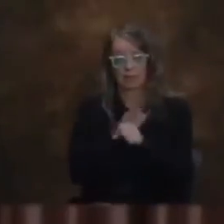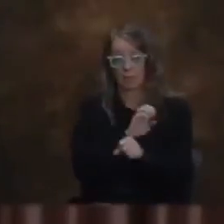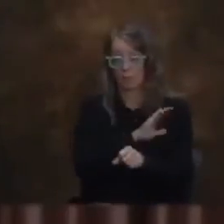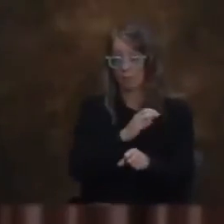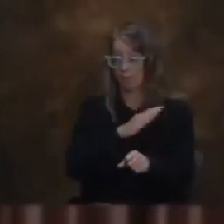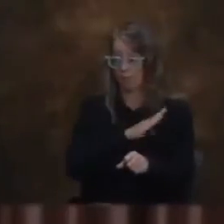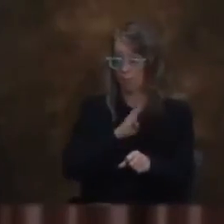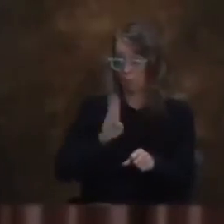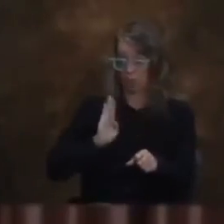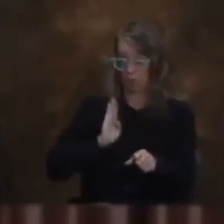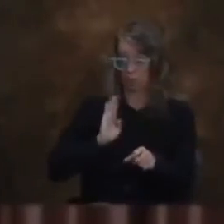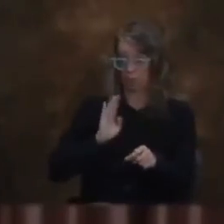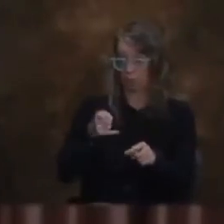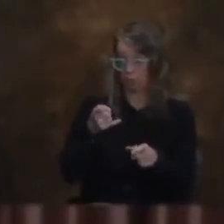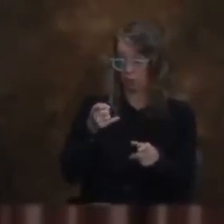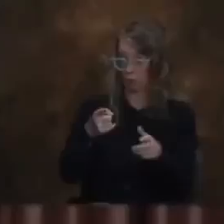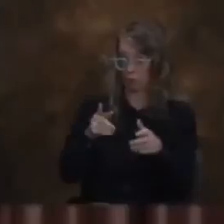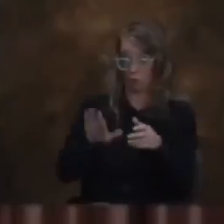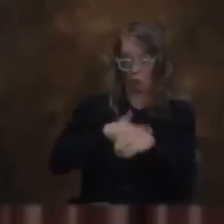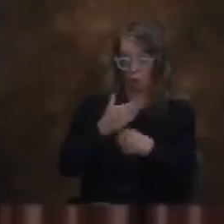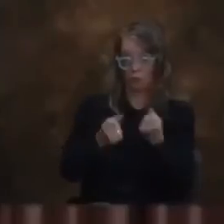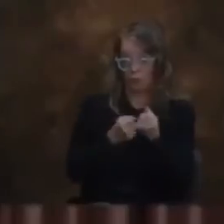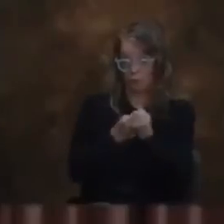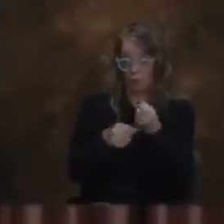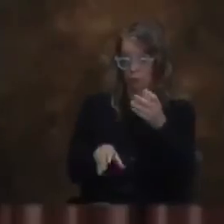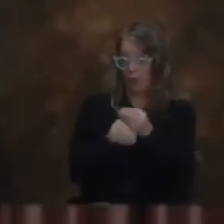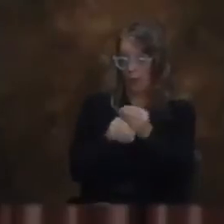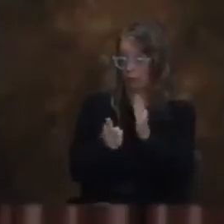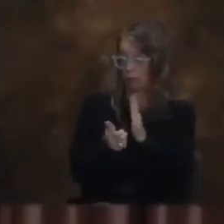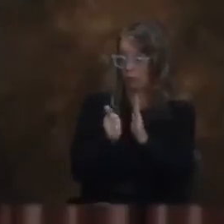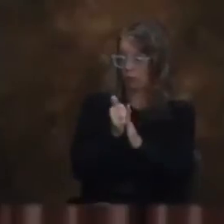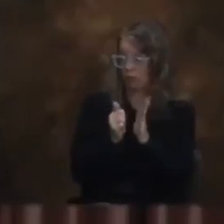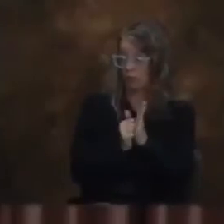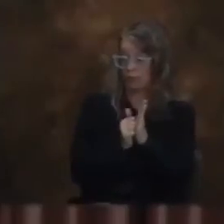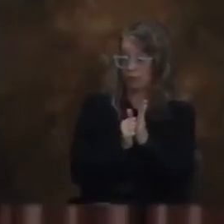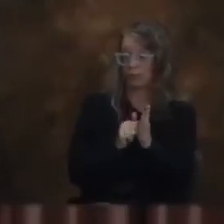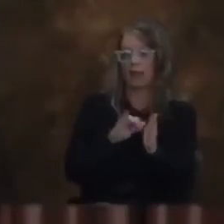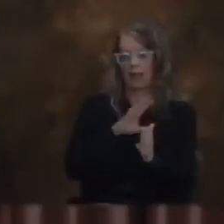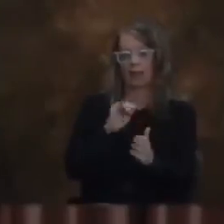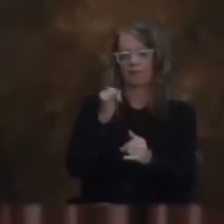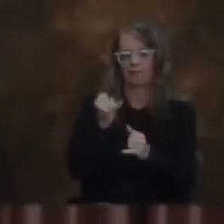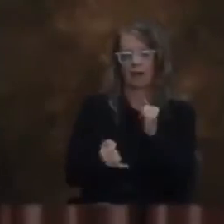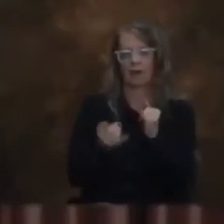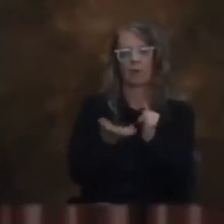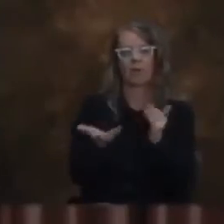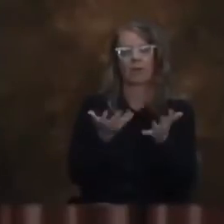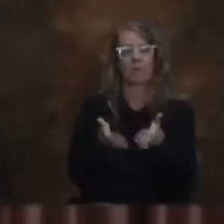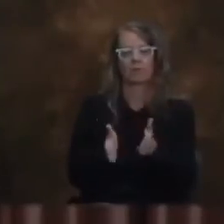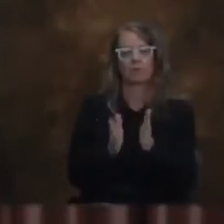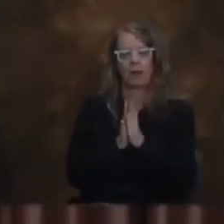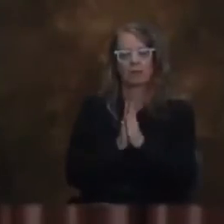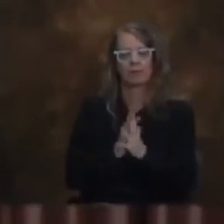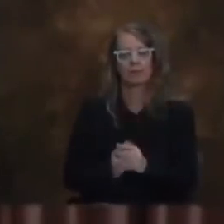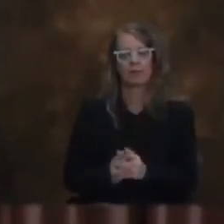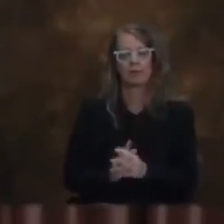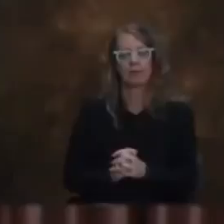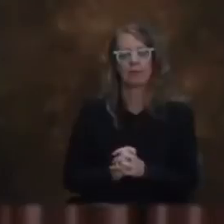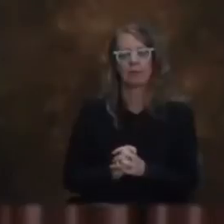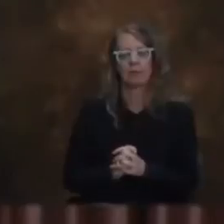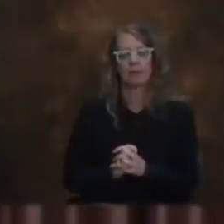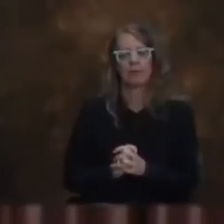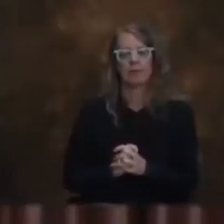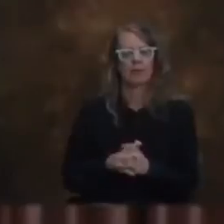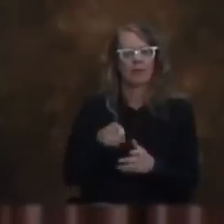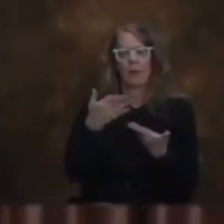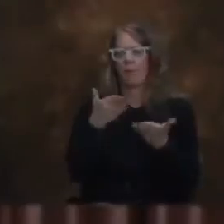el grupo es si tenemos un conocimiento un ánimo y el último punto que quiero hacer es que ustedes están haciendo